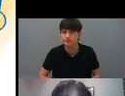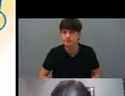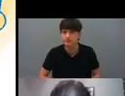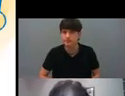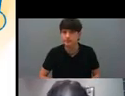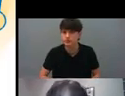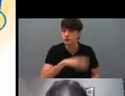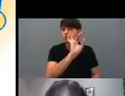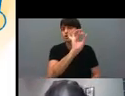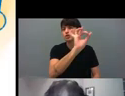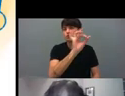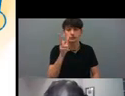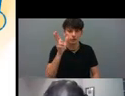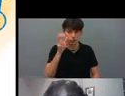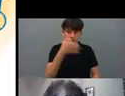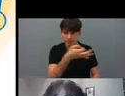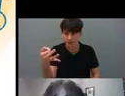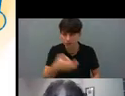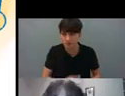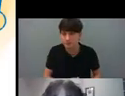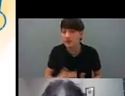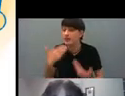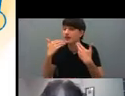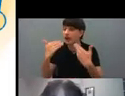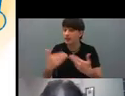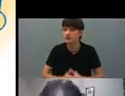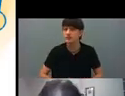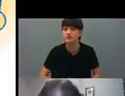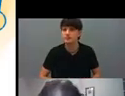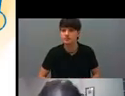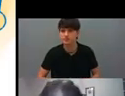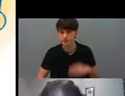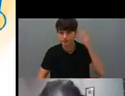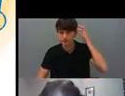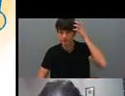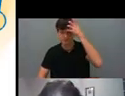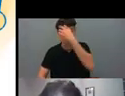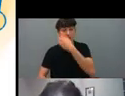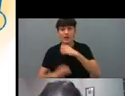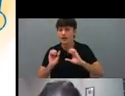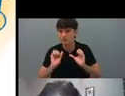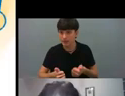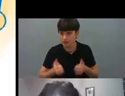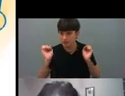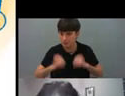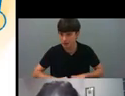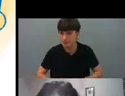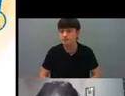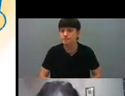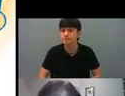Sí, Agustina, sí. Se te oye perfectamente. Gracias, pues entonces empiezo.